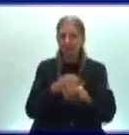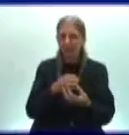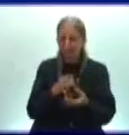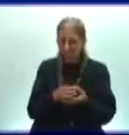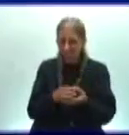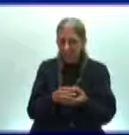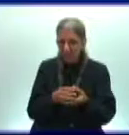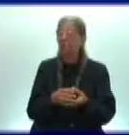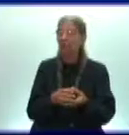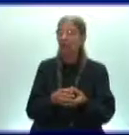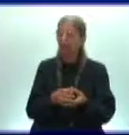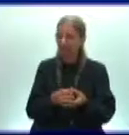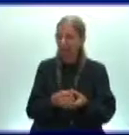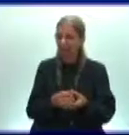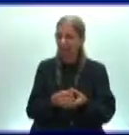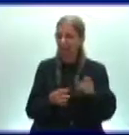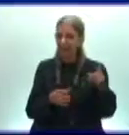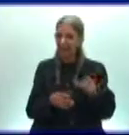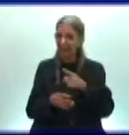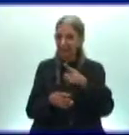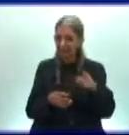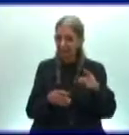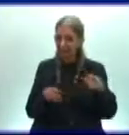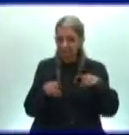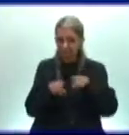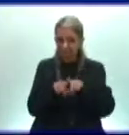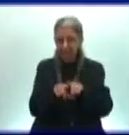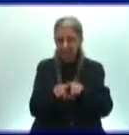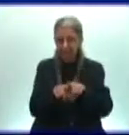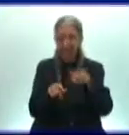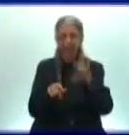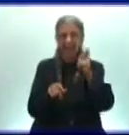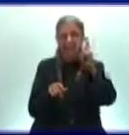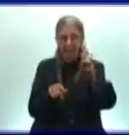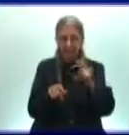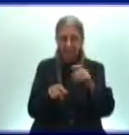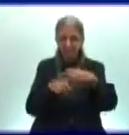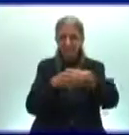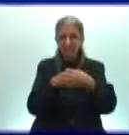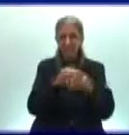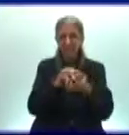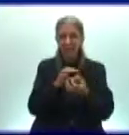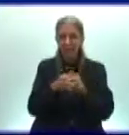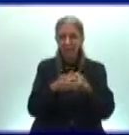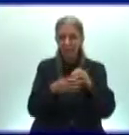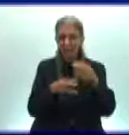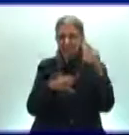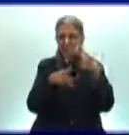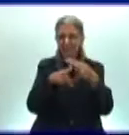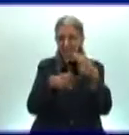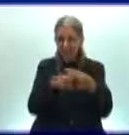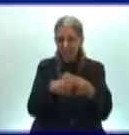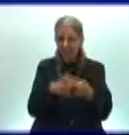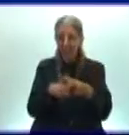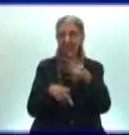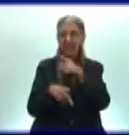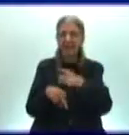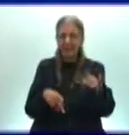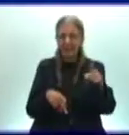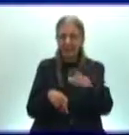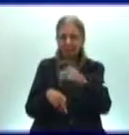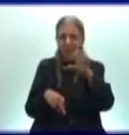formadas por moléculas. Y el enlace químico que une a los átomos en las moléculas de estas sustancias moleculares es el